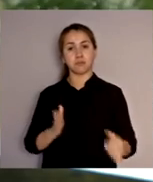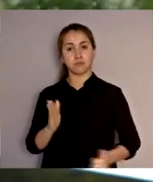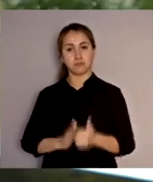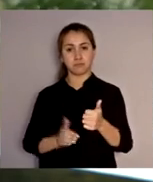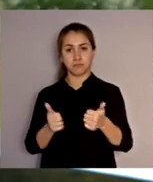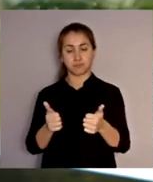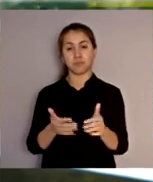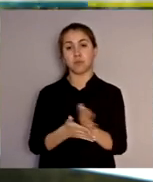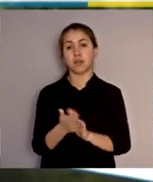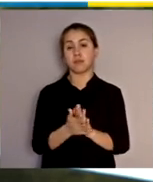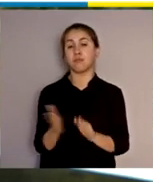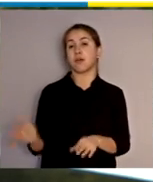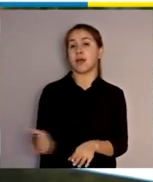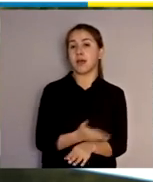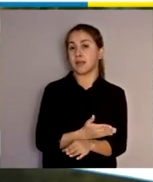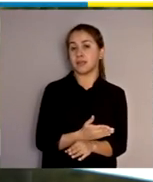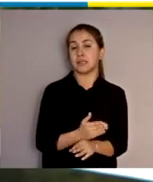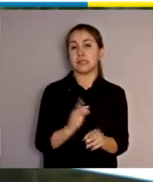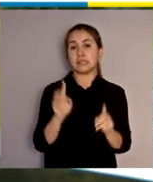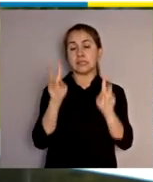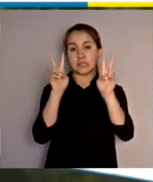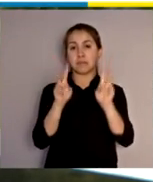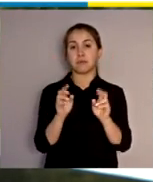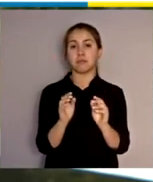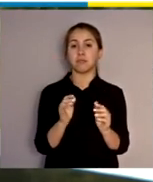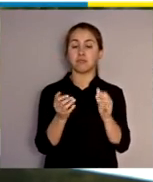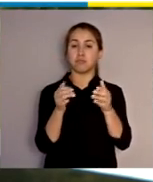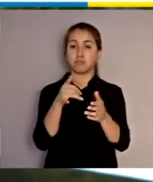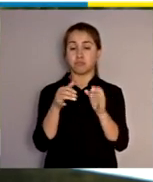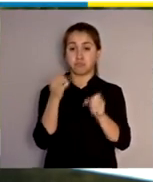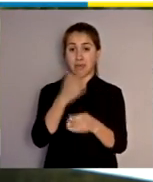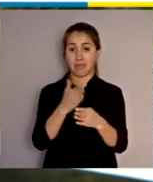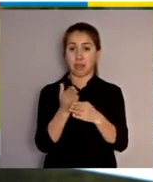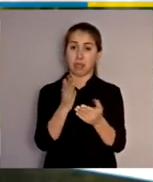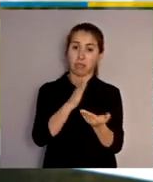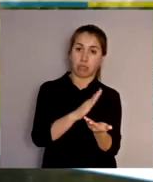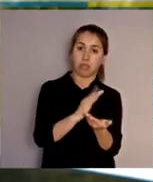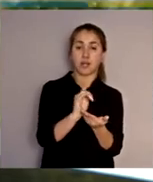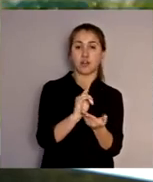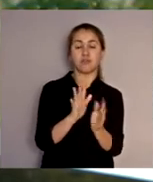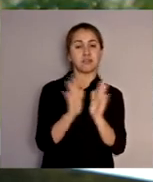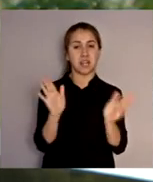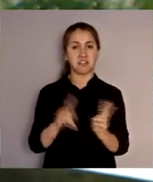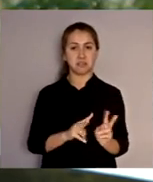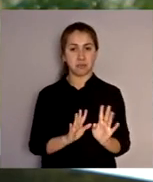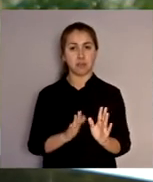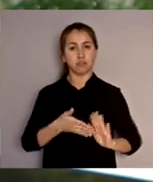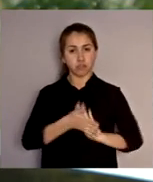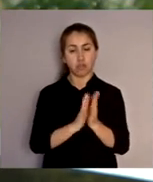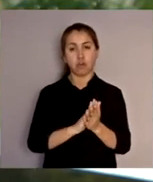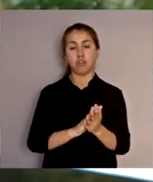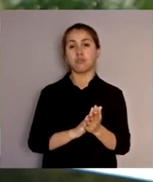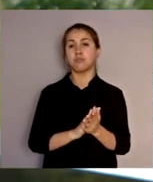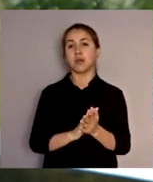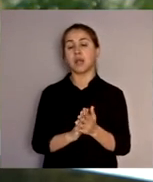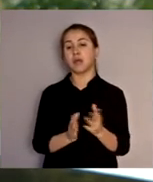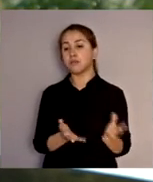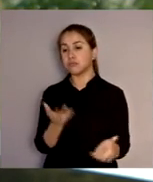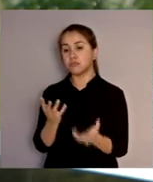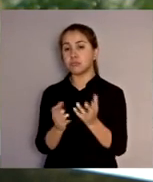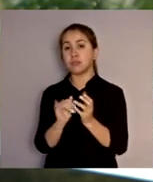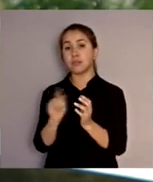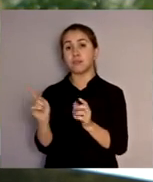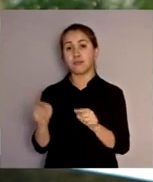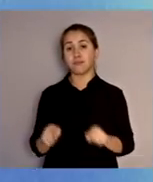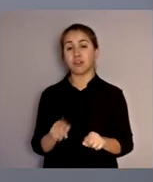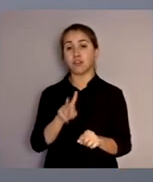digamos. Antes los palos no se le dieron, esos palos chuecos, todo desfigurado que usted ve en el hotel, no se le daba especialidad para nada. Todo para el fuego nomás. Y después llegó